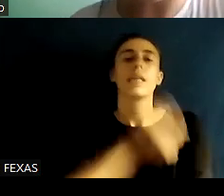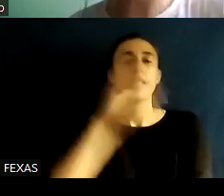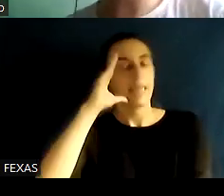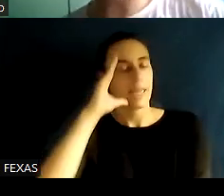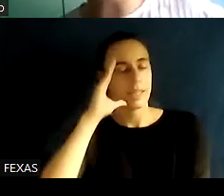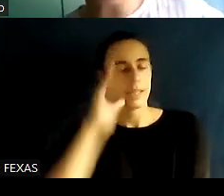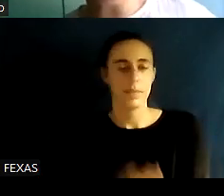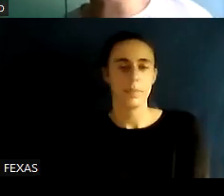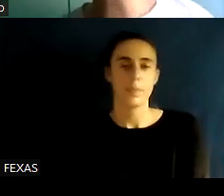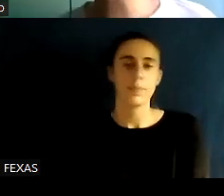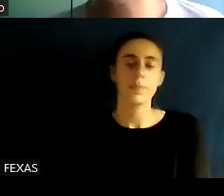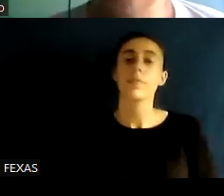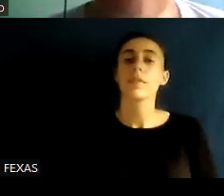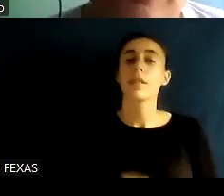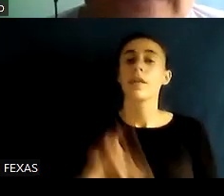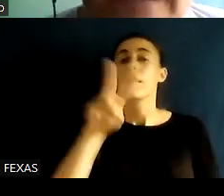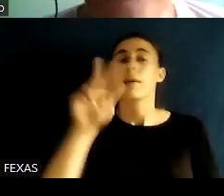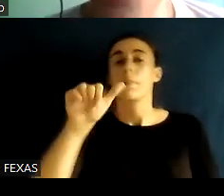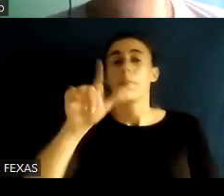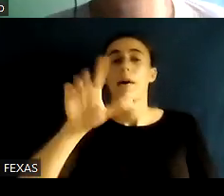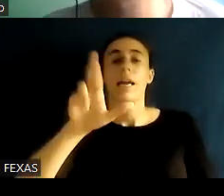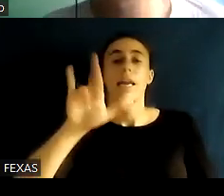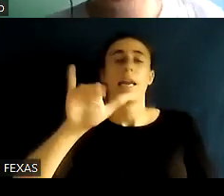tiene la valeriana, no tiene tantísimos estudios, pero el lúpulo